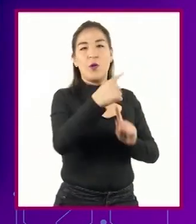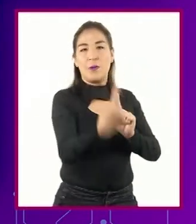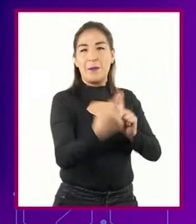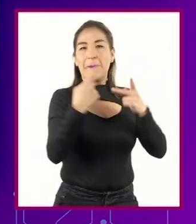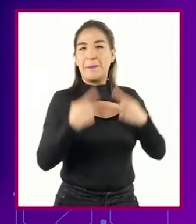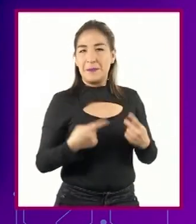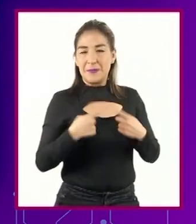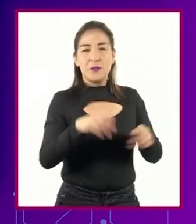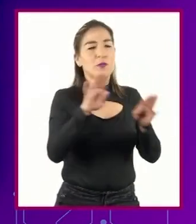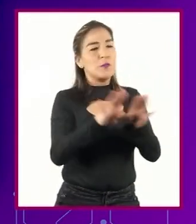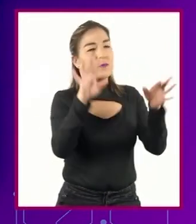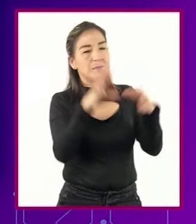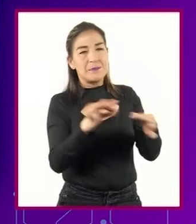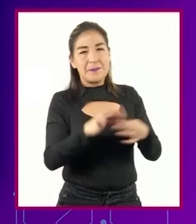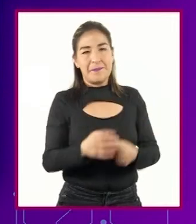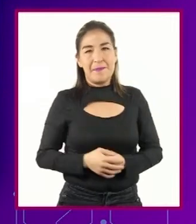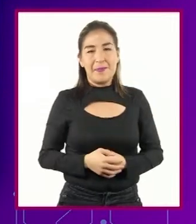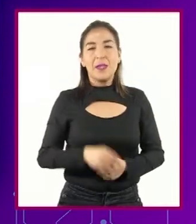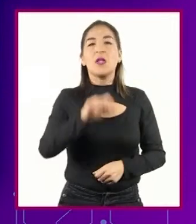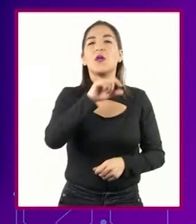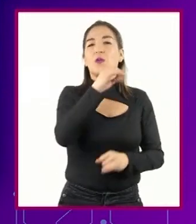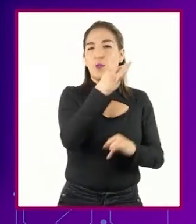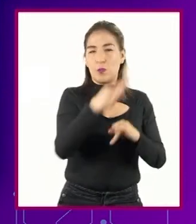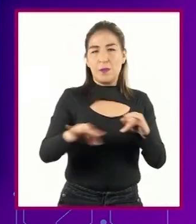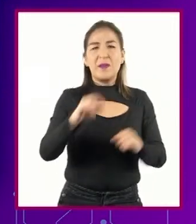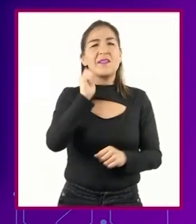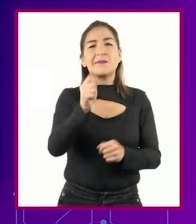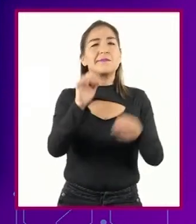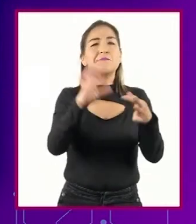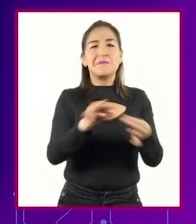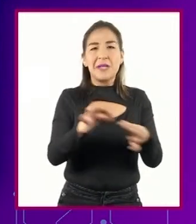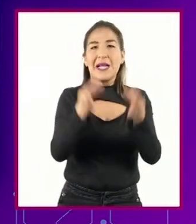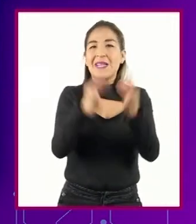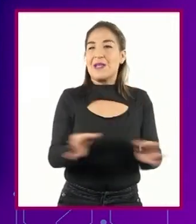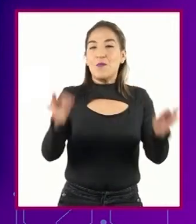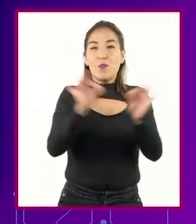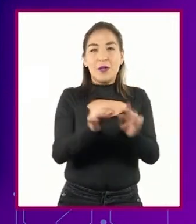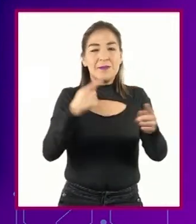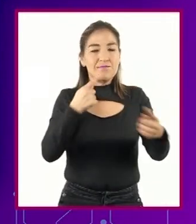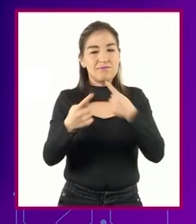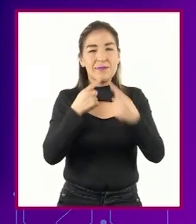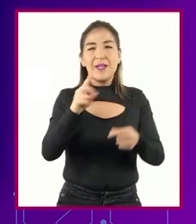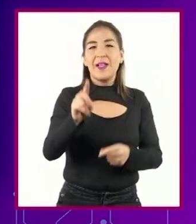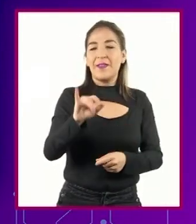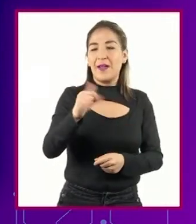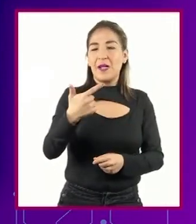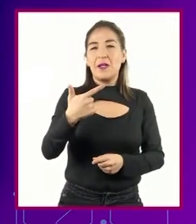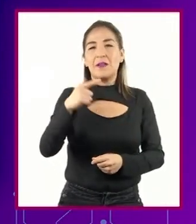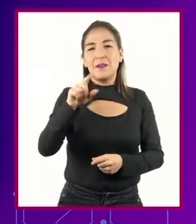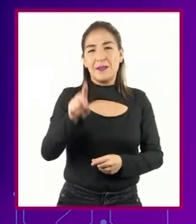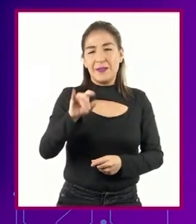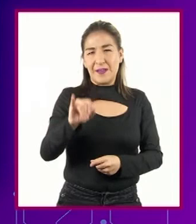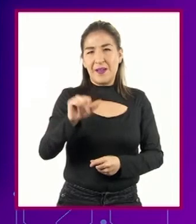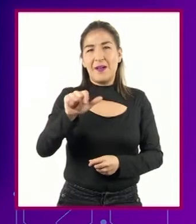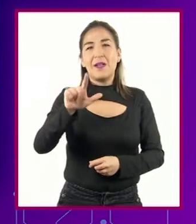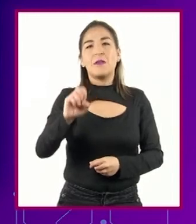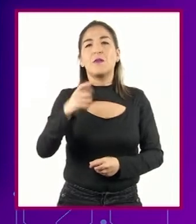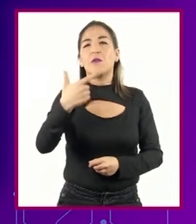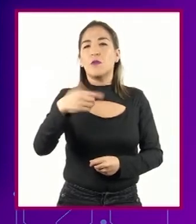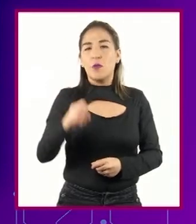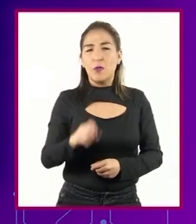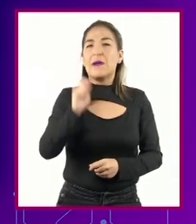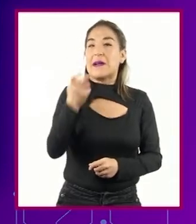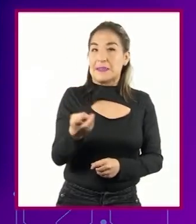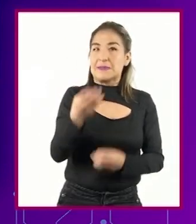Para terminar, hablaremos de la importancia del diálogo. Y el diálogo es importante porque